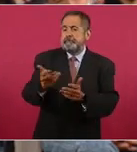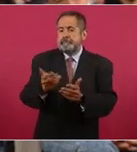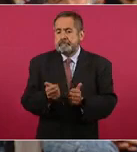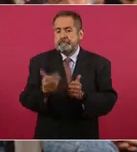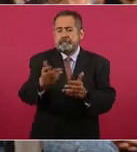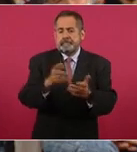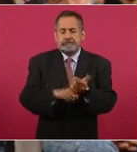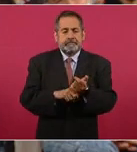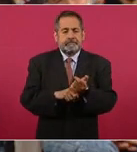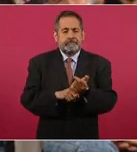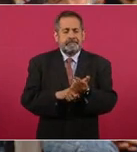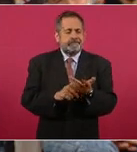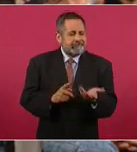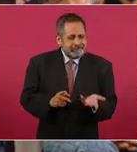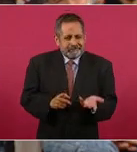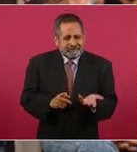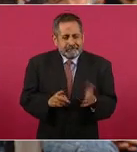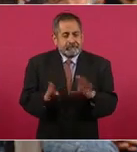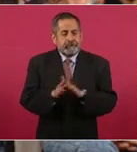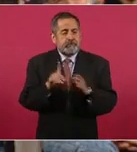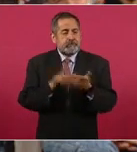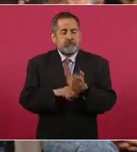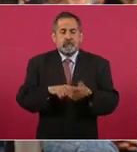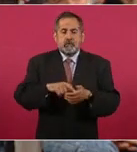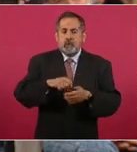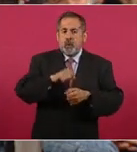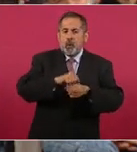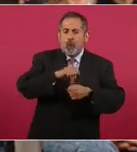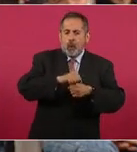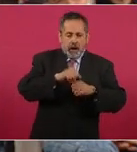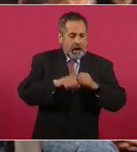y conectan aparte por medio de bombeo